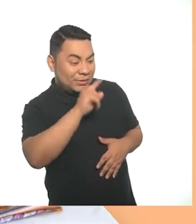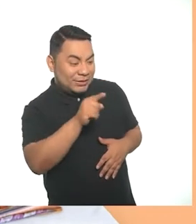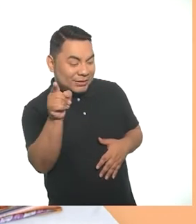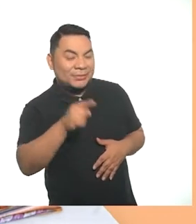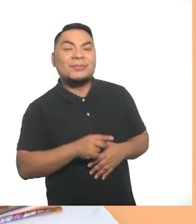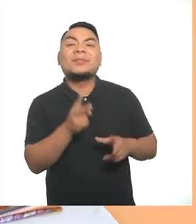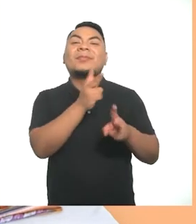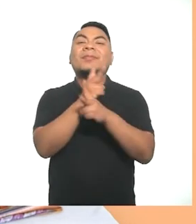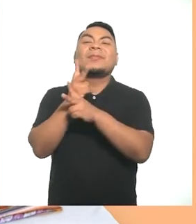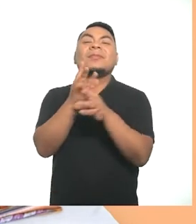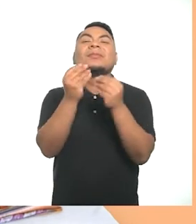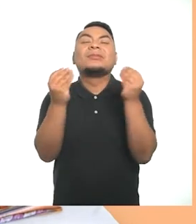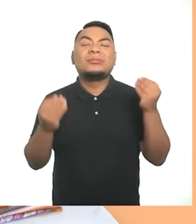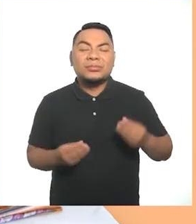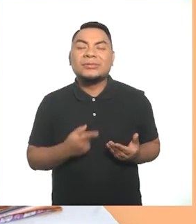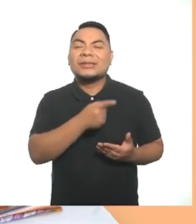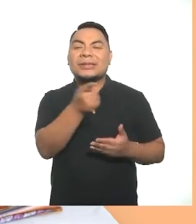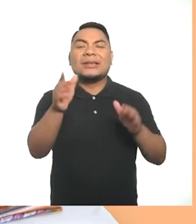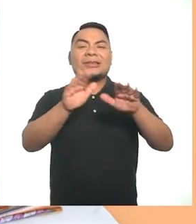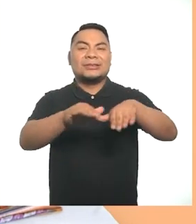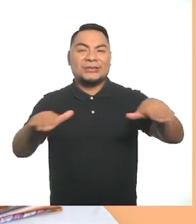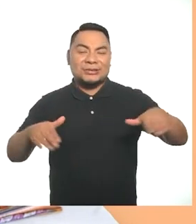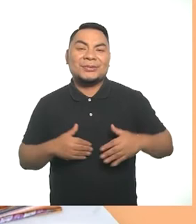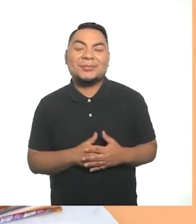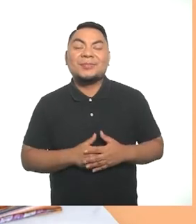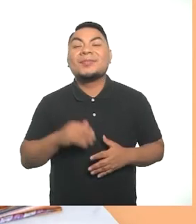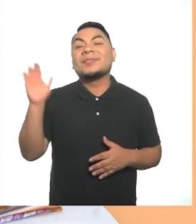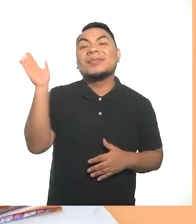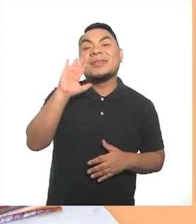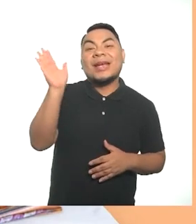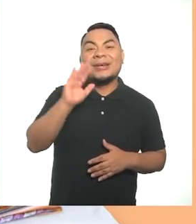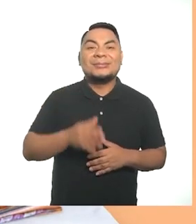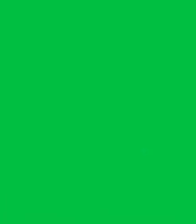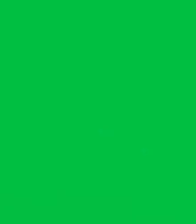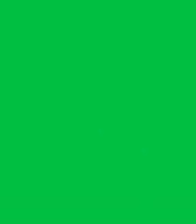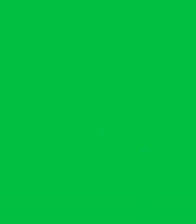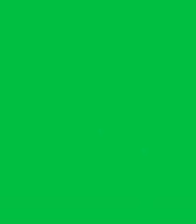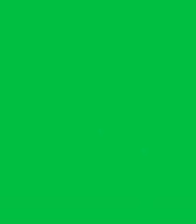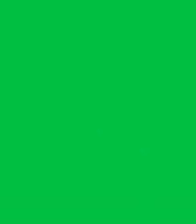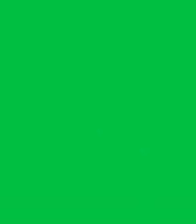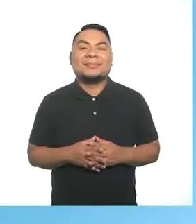Memo. Cuídense mucho, chicas y chicos. ¡Chao!